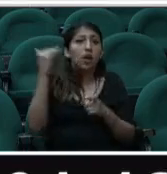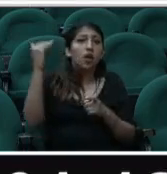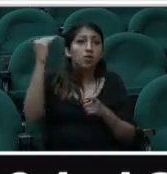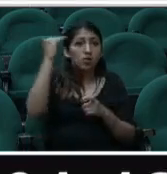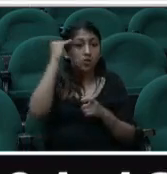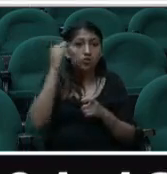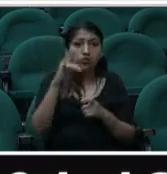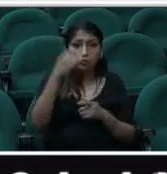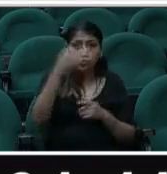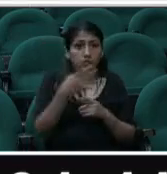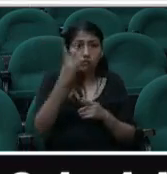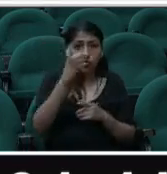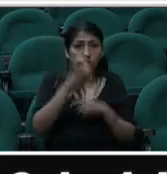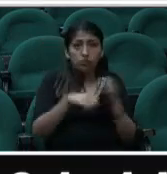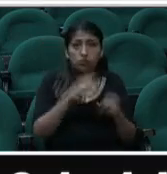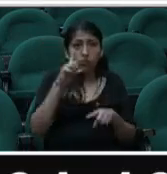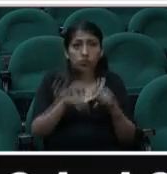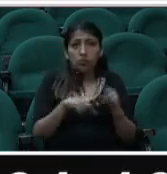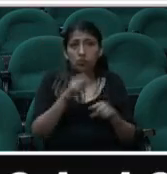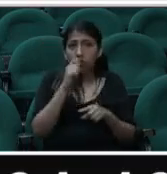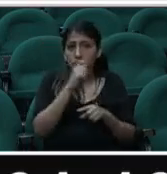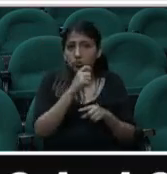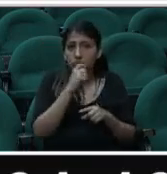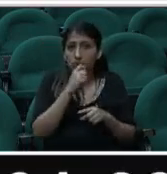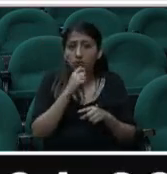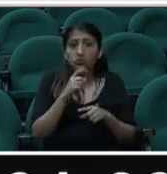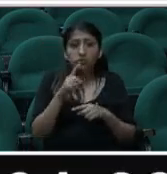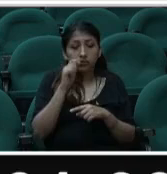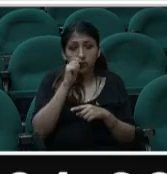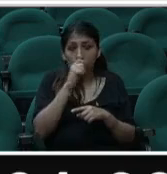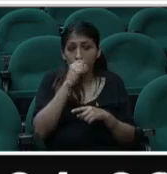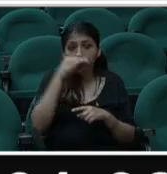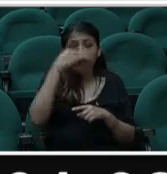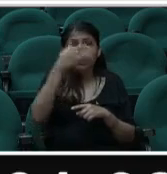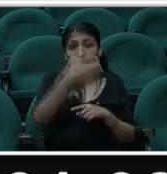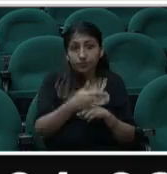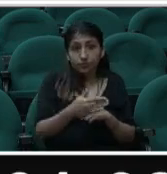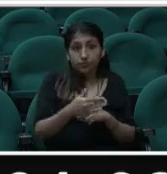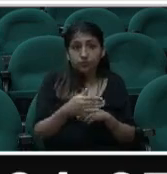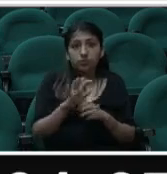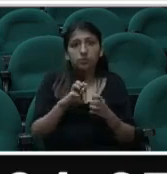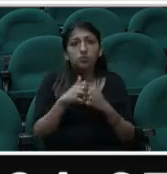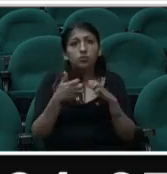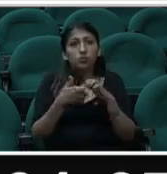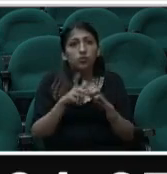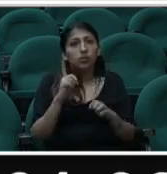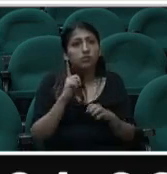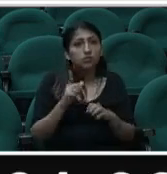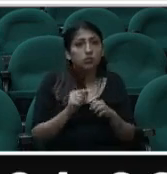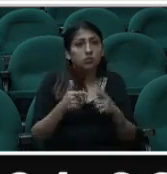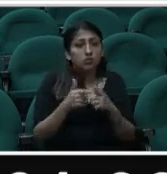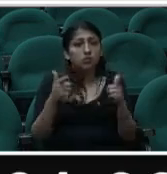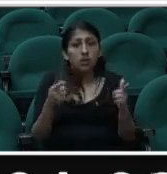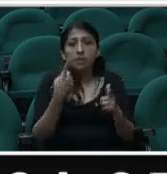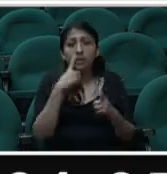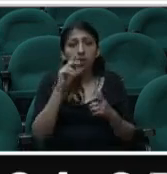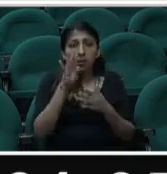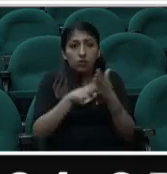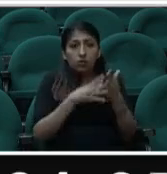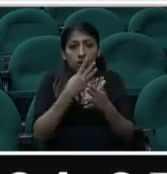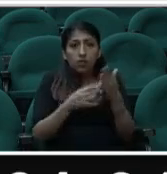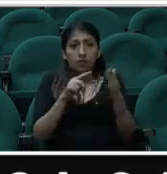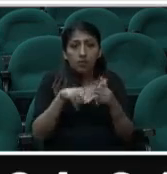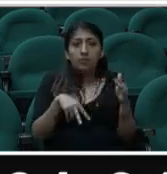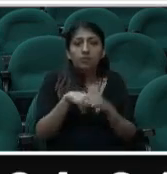porque ningún menor de 18 años puede consumir si alguien está consumiendo desde que es menor de 18 años ya ese es un problema de salud pública muy grave pero no es que la tabla